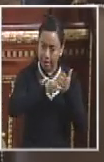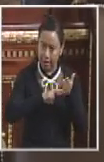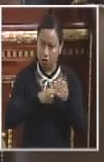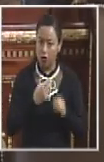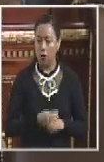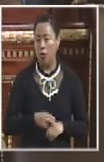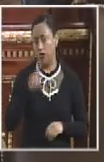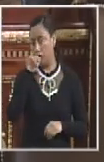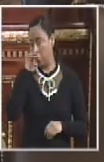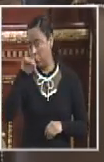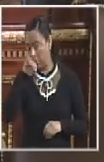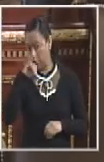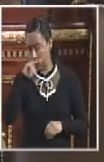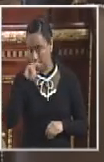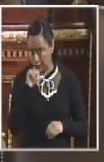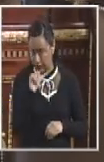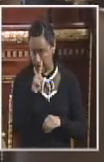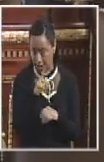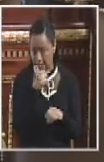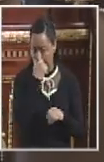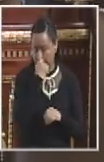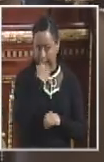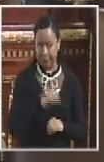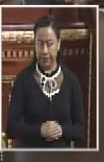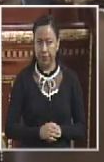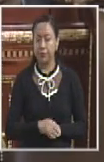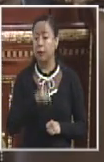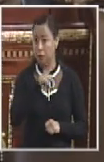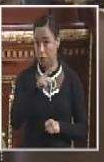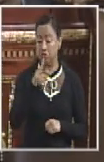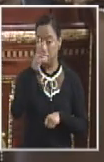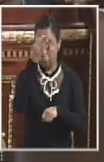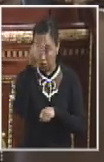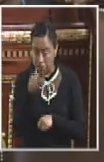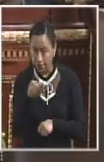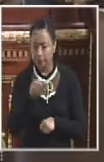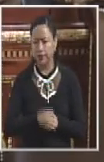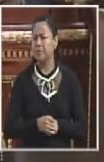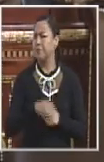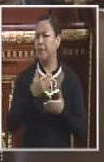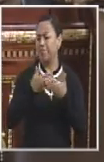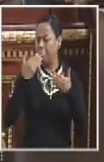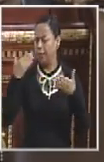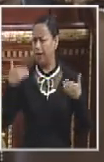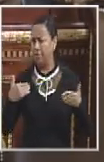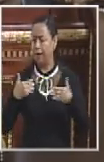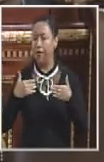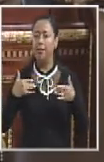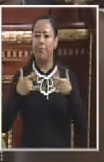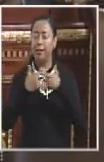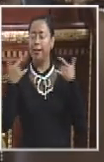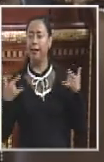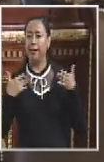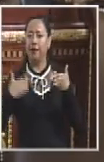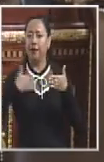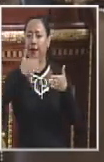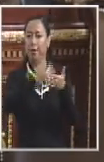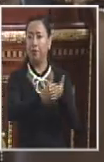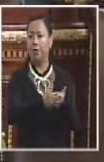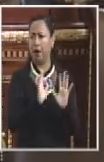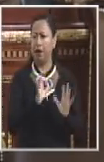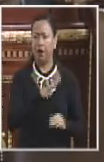nominal y no se configuraba correctamente y se me obsequió. Hemos tenido varios antecedentes al respecto. Y